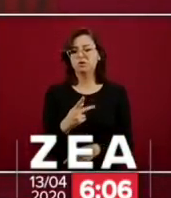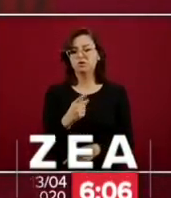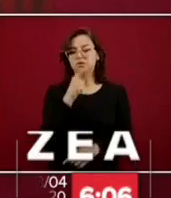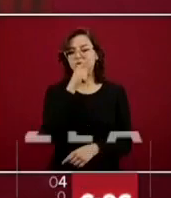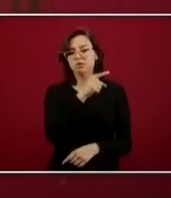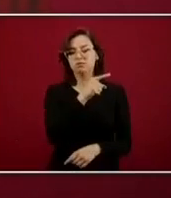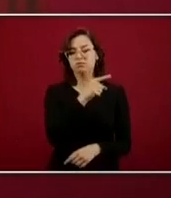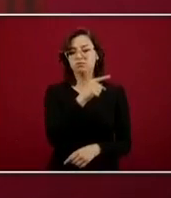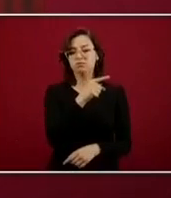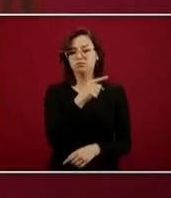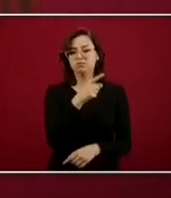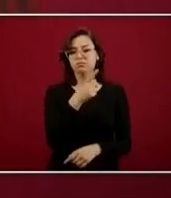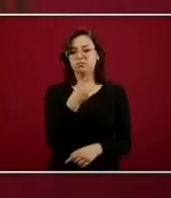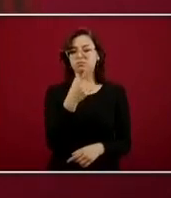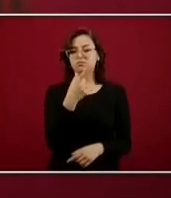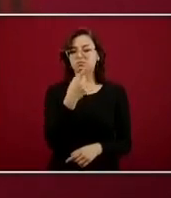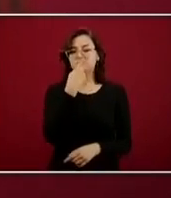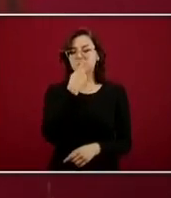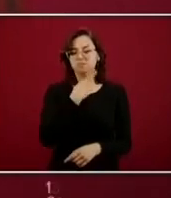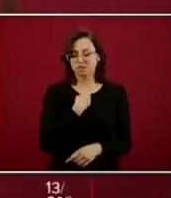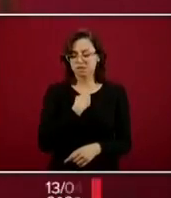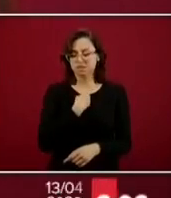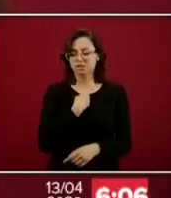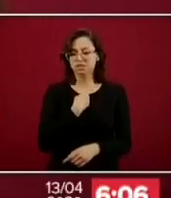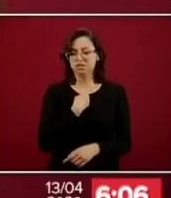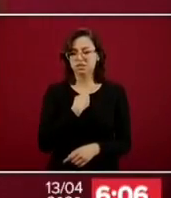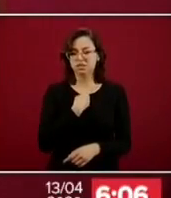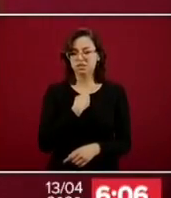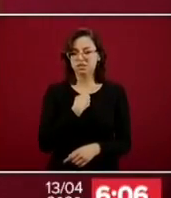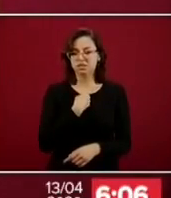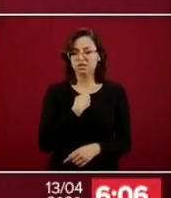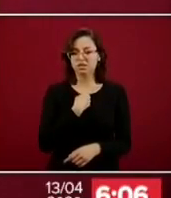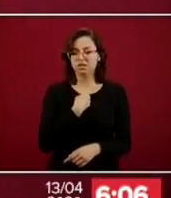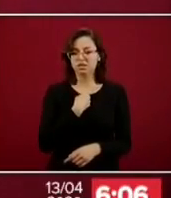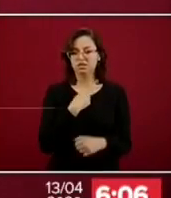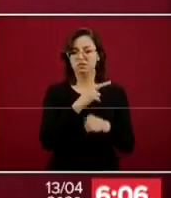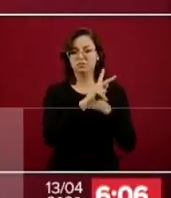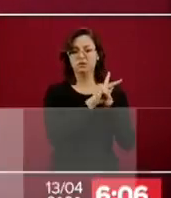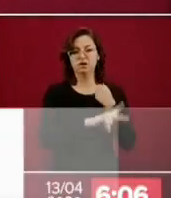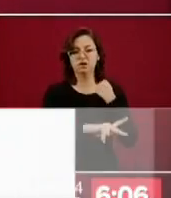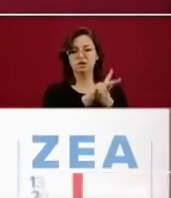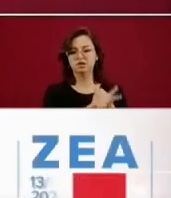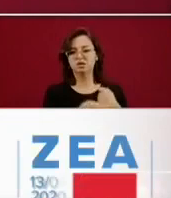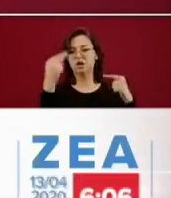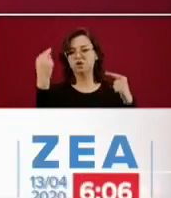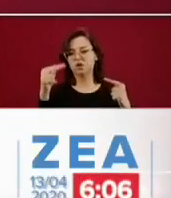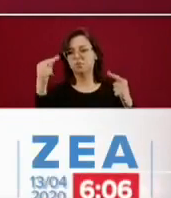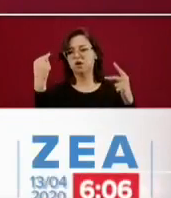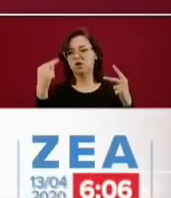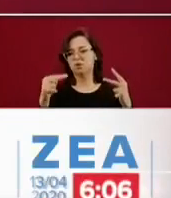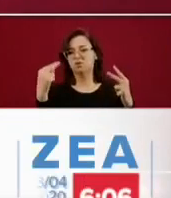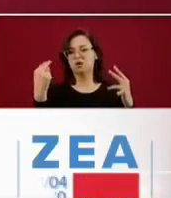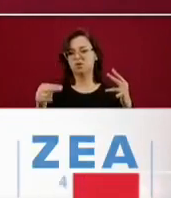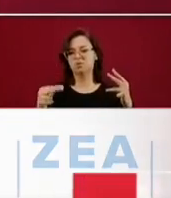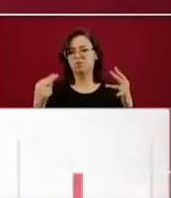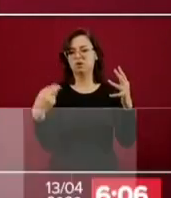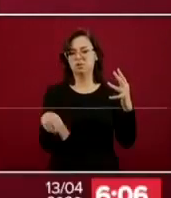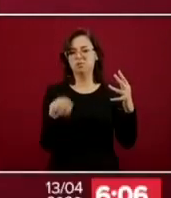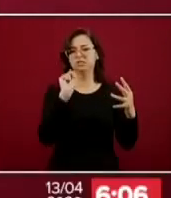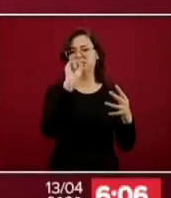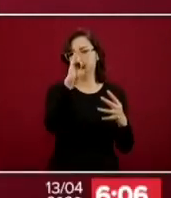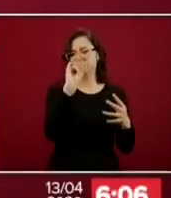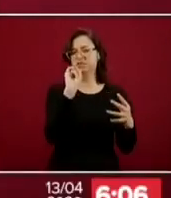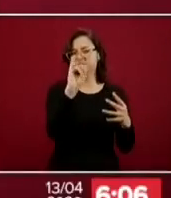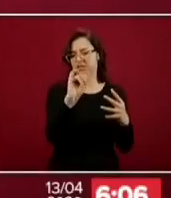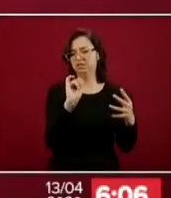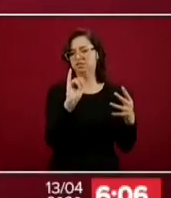empezó a leer los nombres de todos los países que habían aceptado